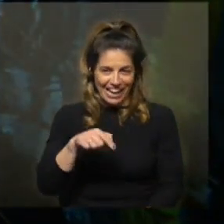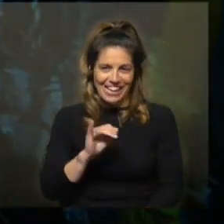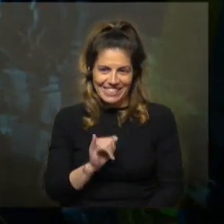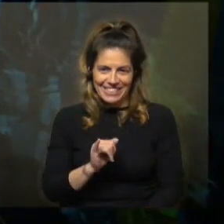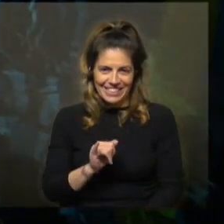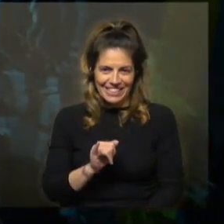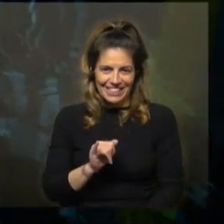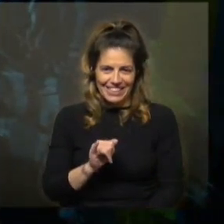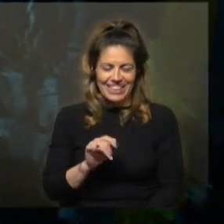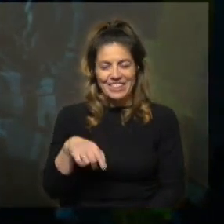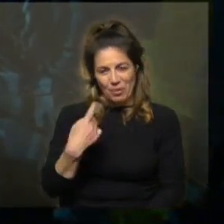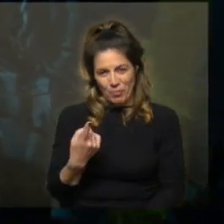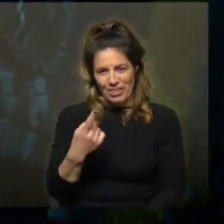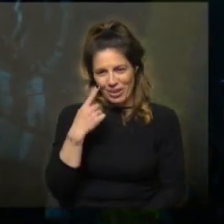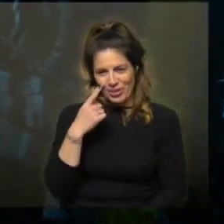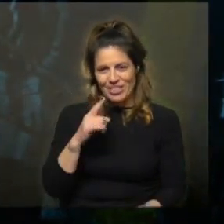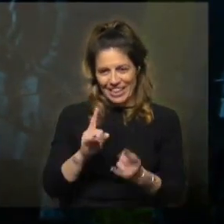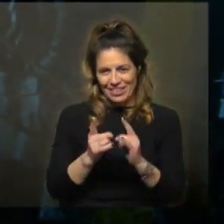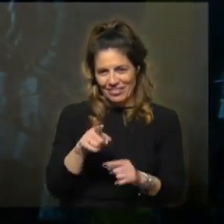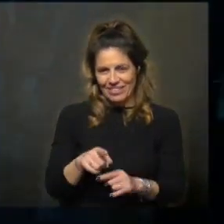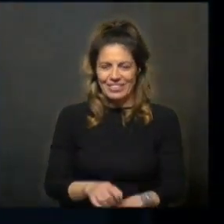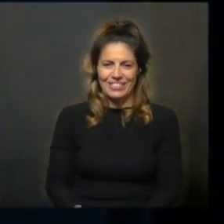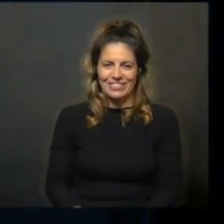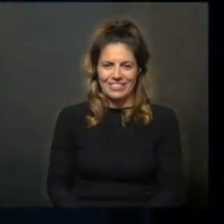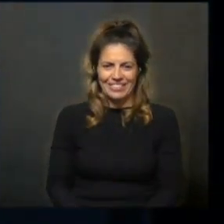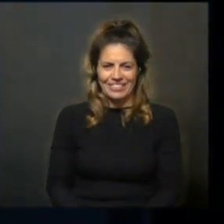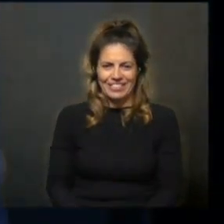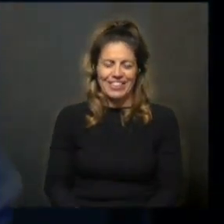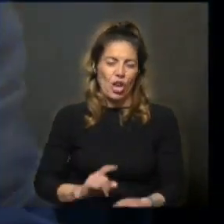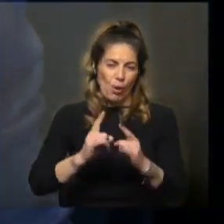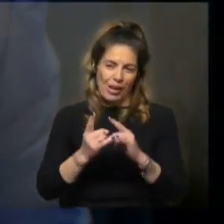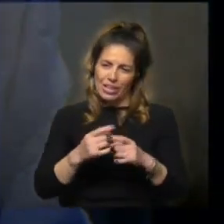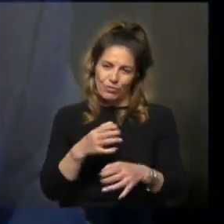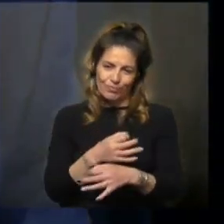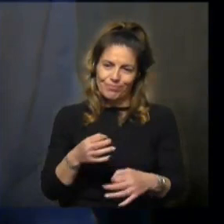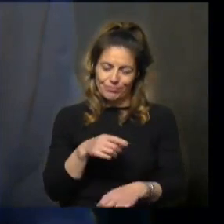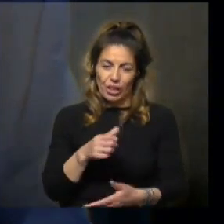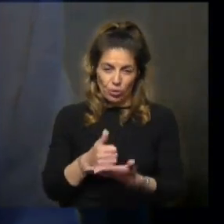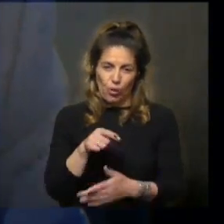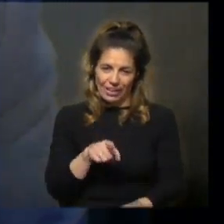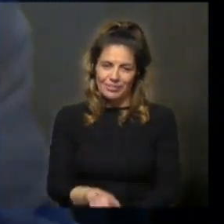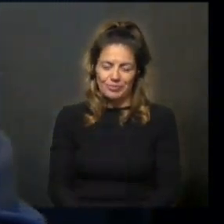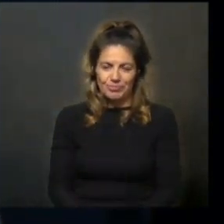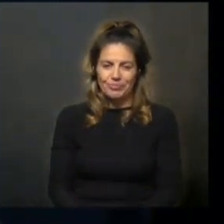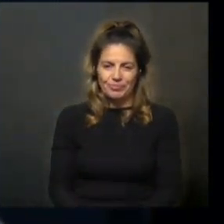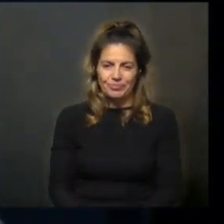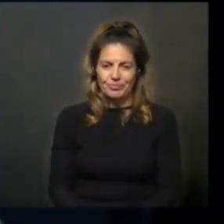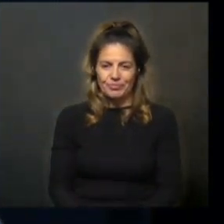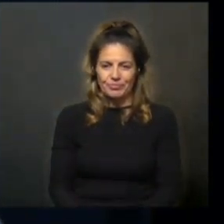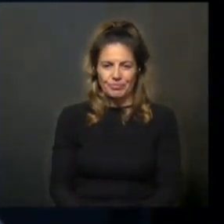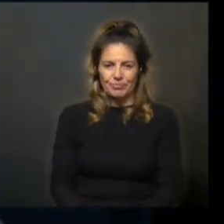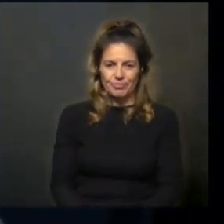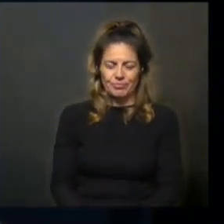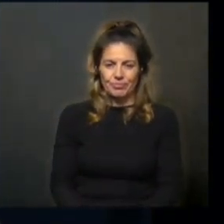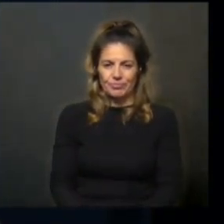vi después de haberla conocido d mérito del palacio fue este Bueno muy bien eh